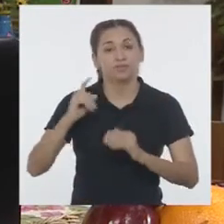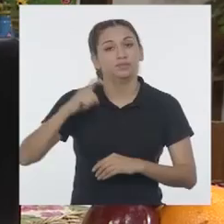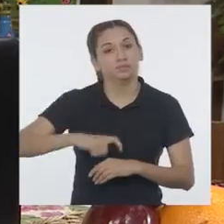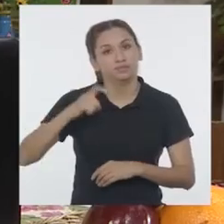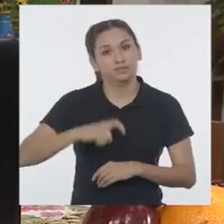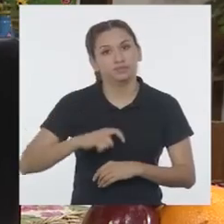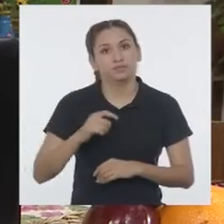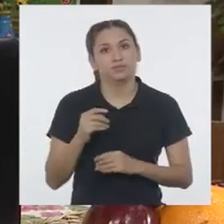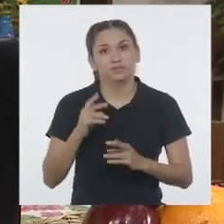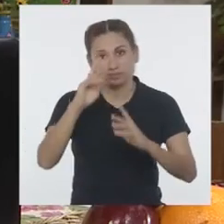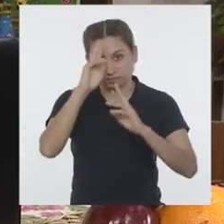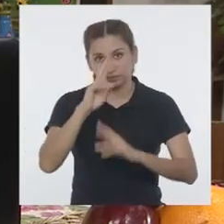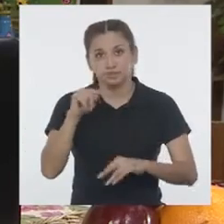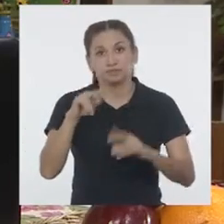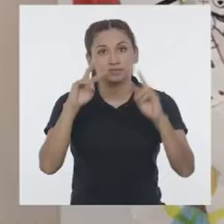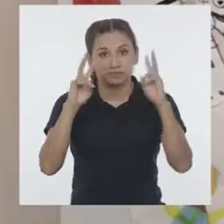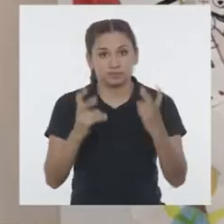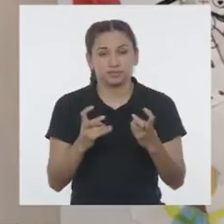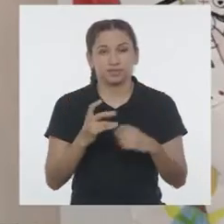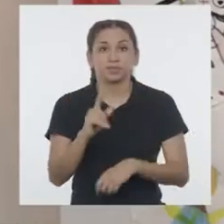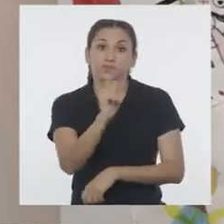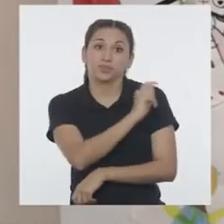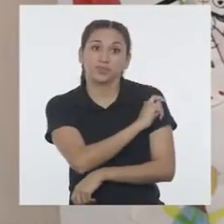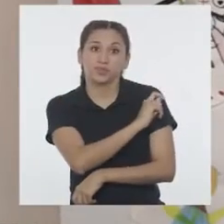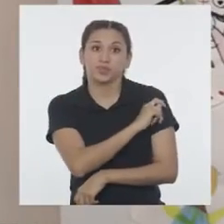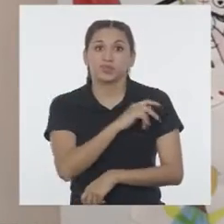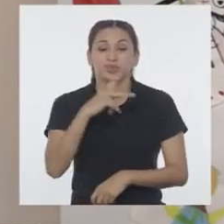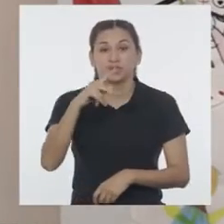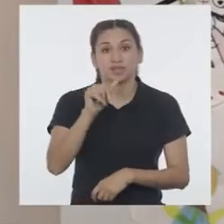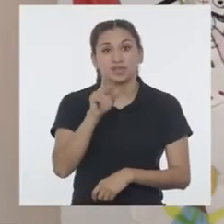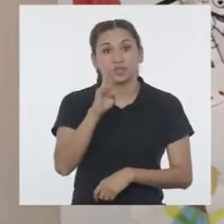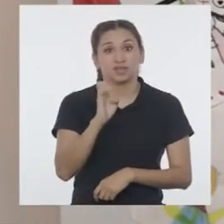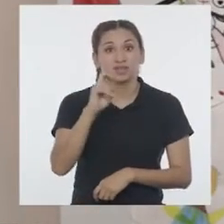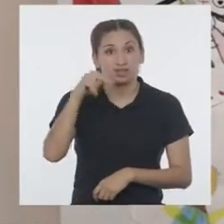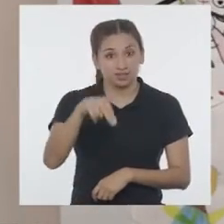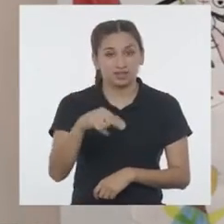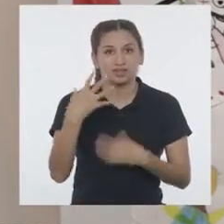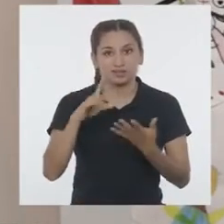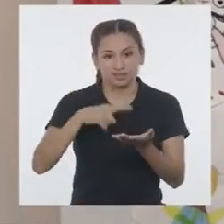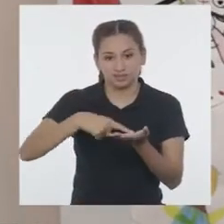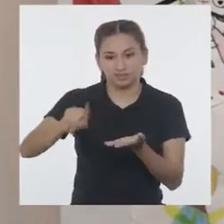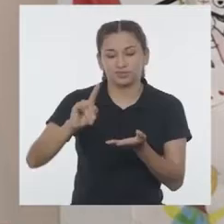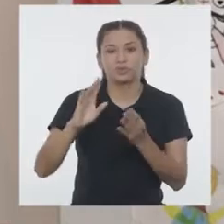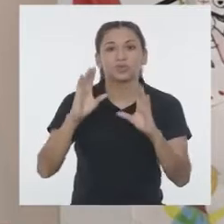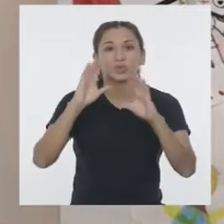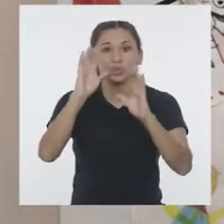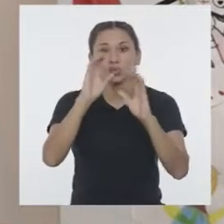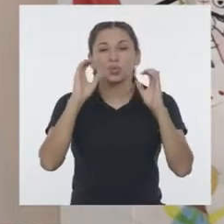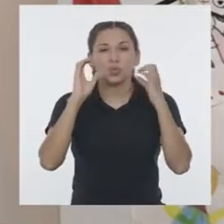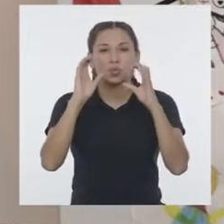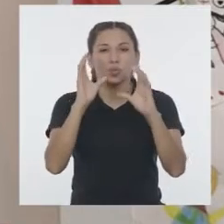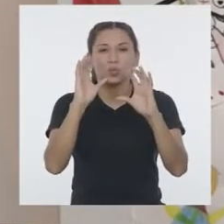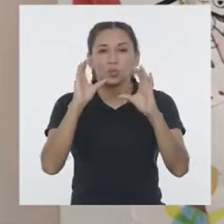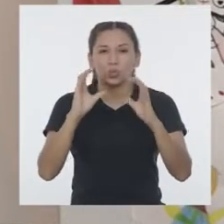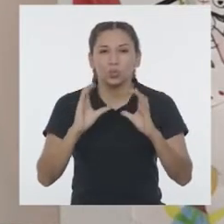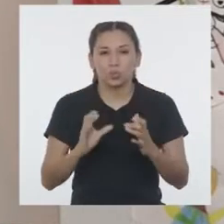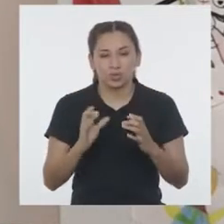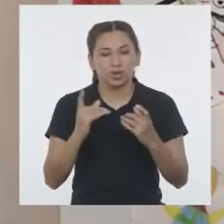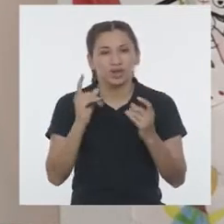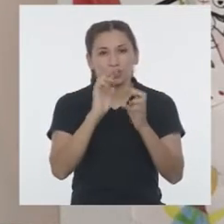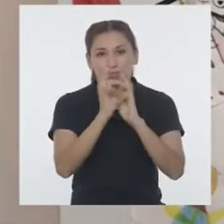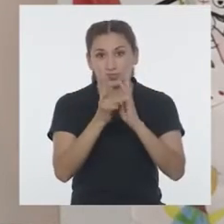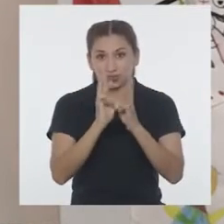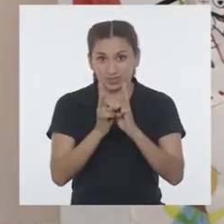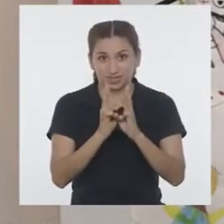es necesario tocar el tema. La tutora de Karen le envió un recurso por el grupo de WhatsApp de las familias para